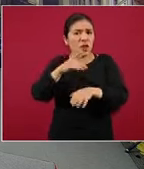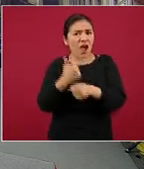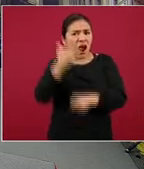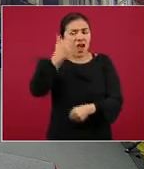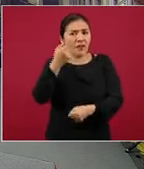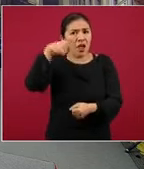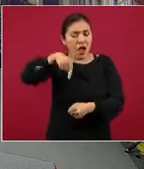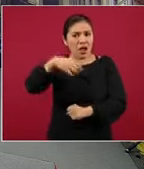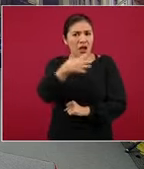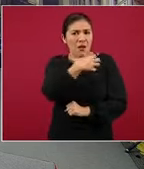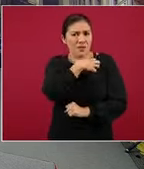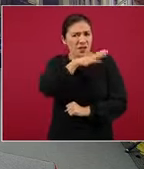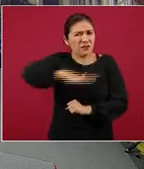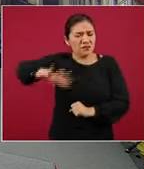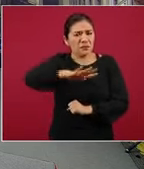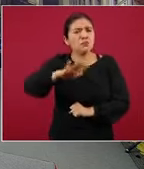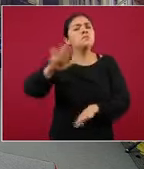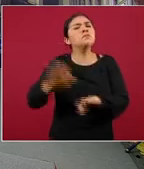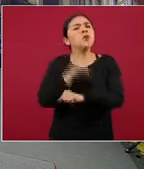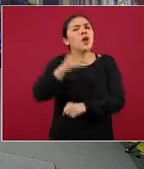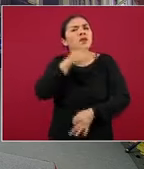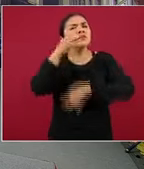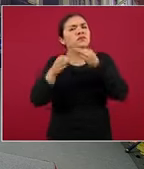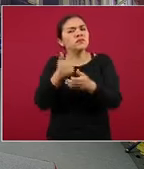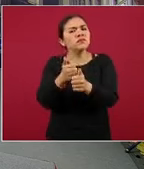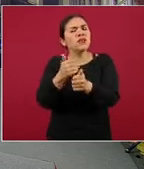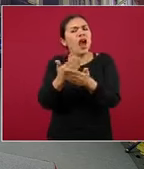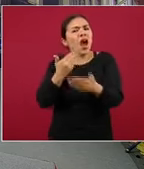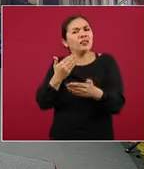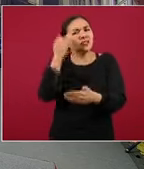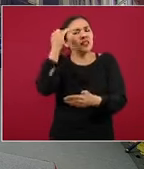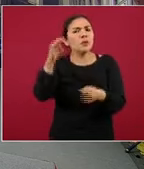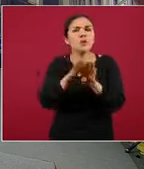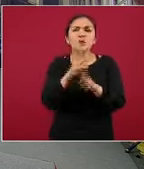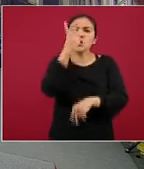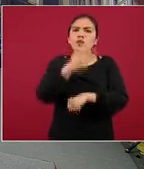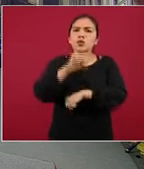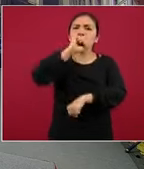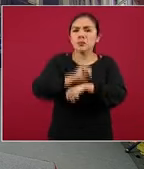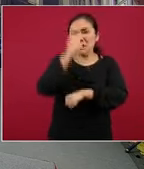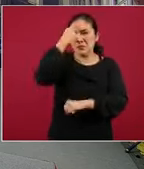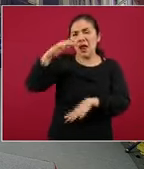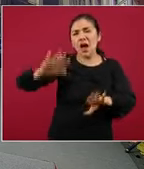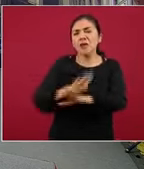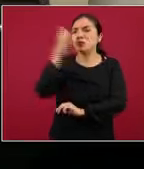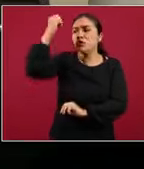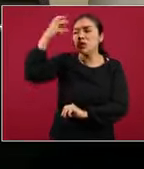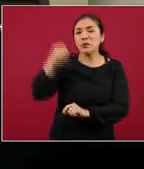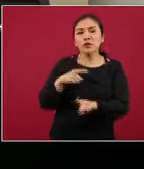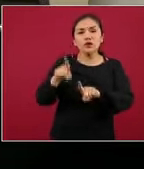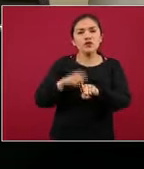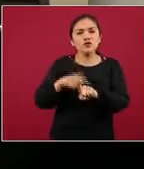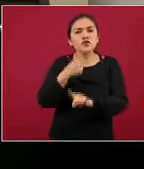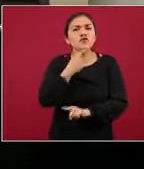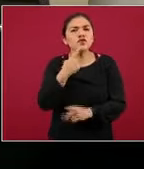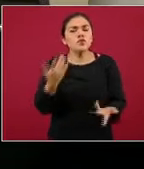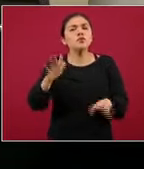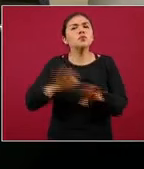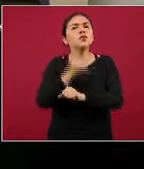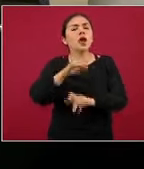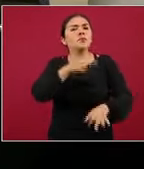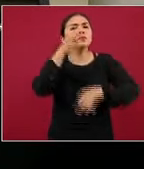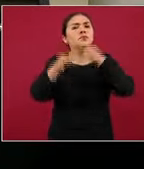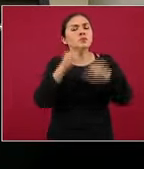Si nos pudiera aclarar qué retrasó el anuncio por lo menos de 2 semanas del semáforo rojo, y por qué se dio a conocer